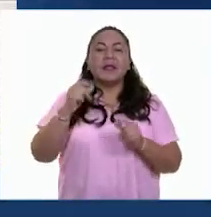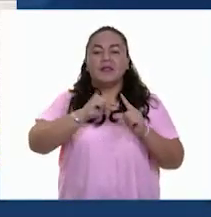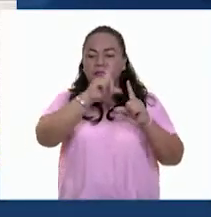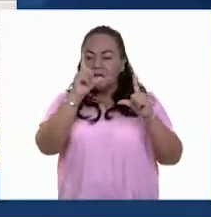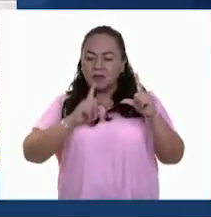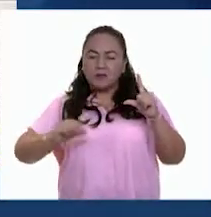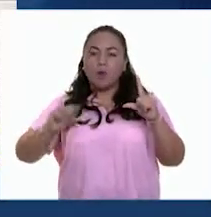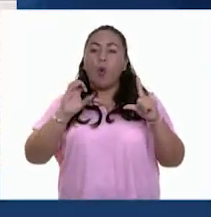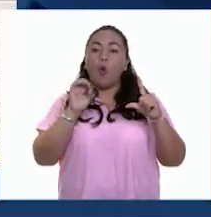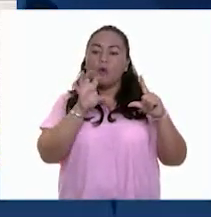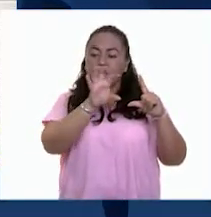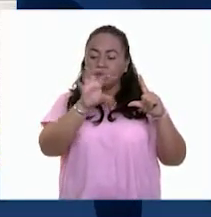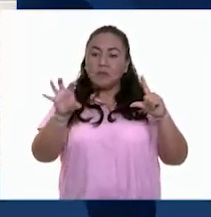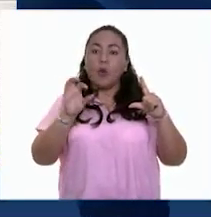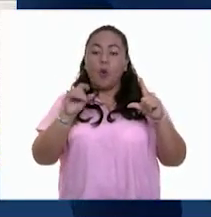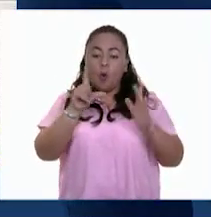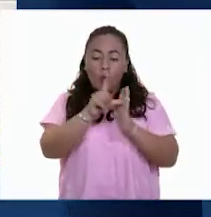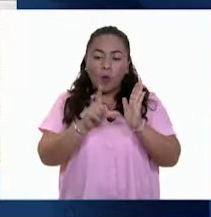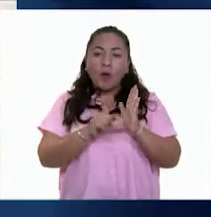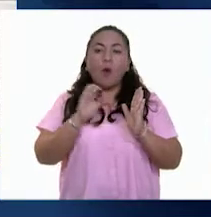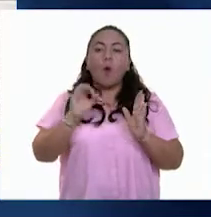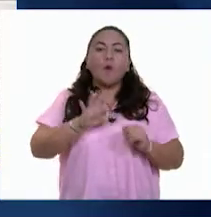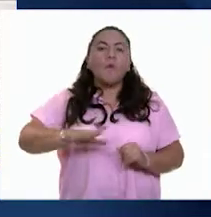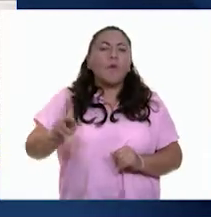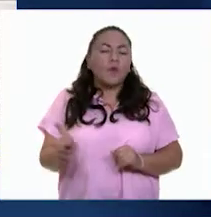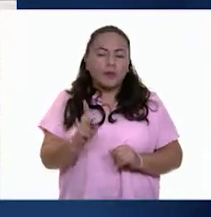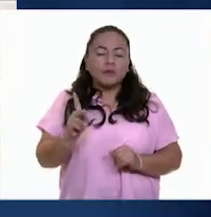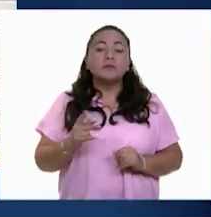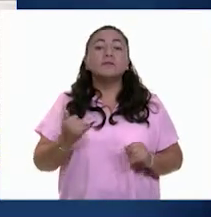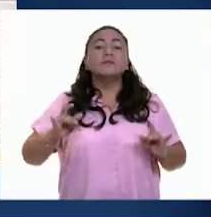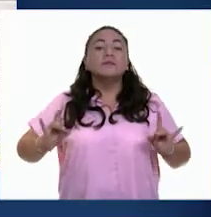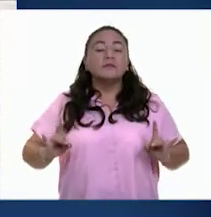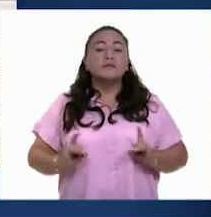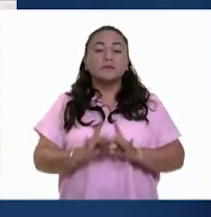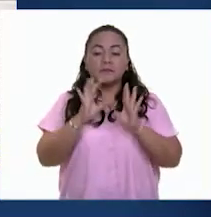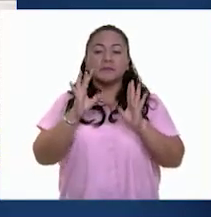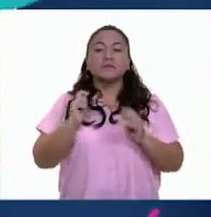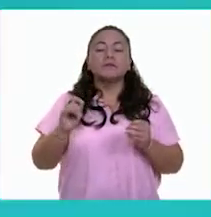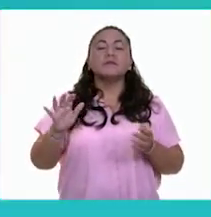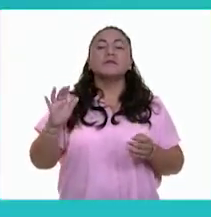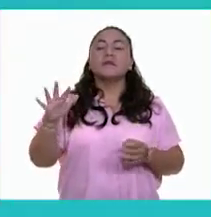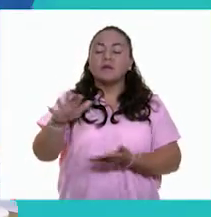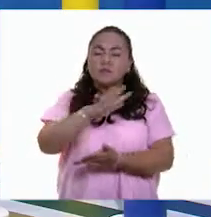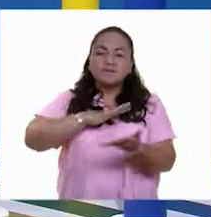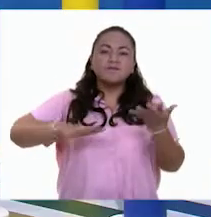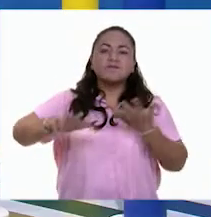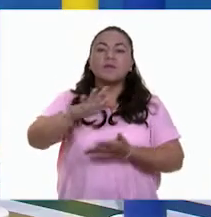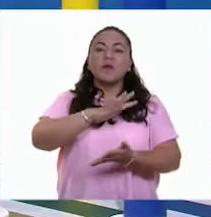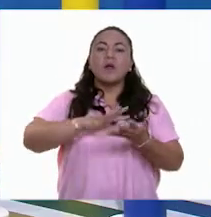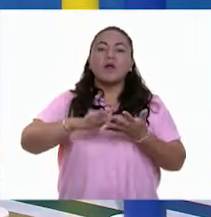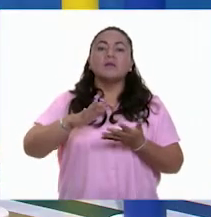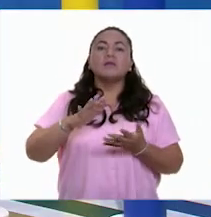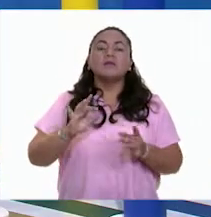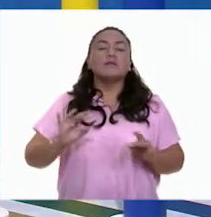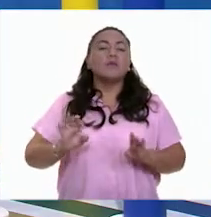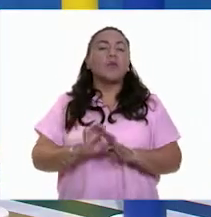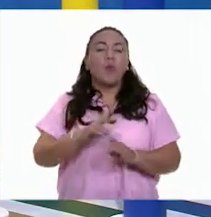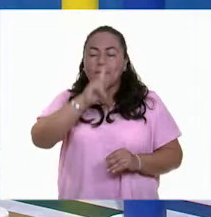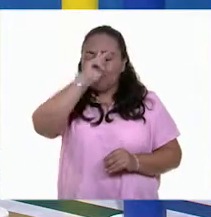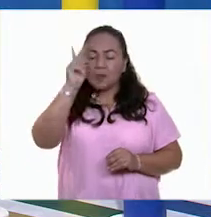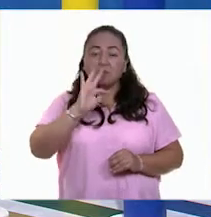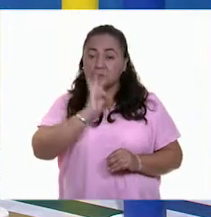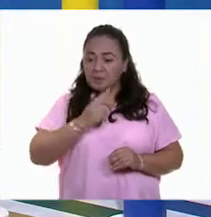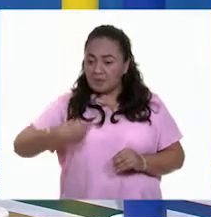nacional, regional, local o poblacional y el impacto de los fenómenos físicos extremos. Es decir, si la gente